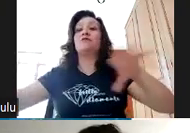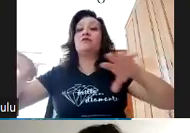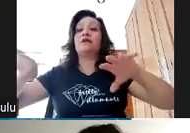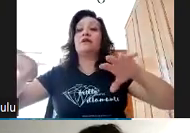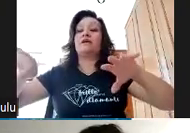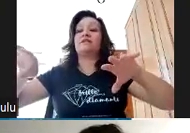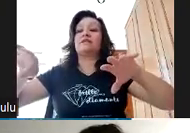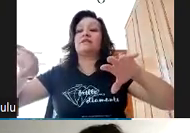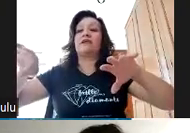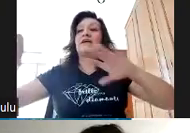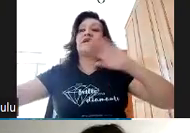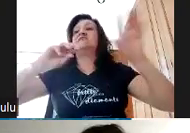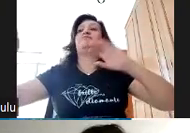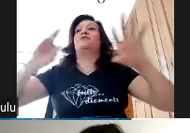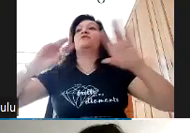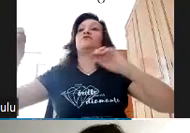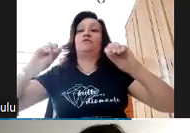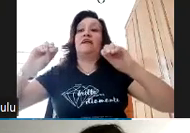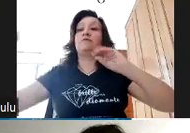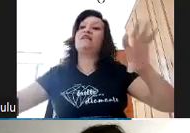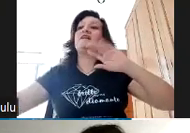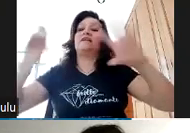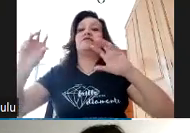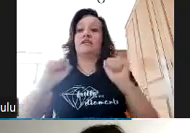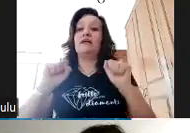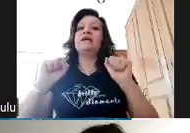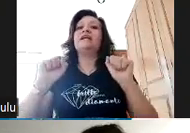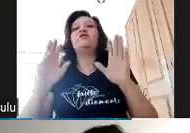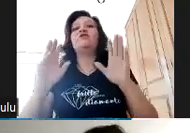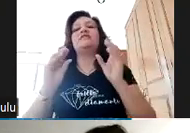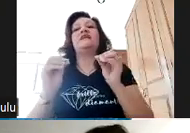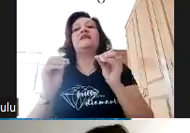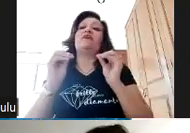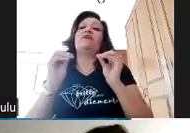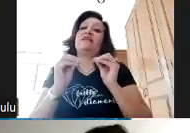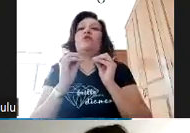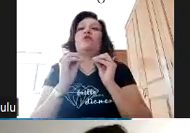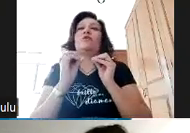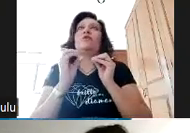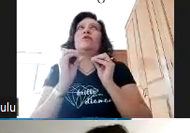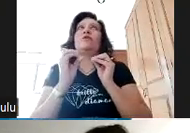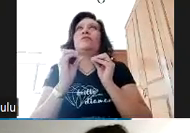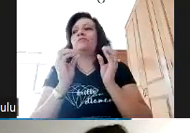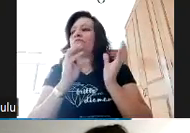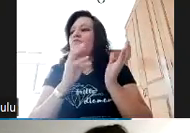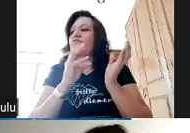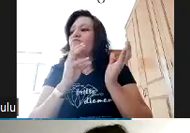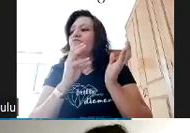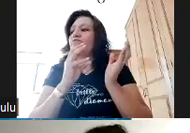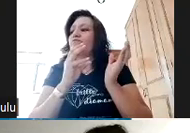producto y este y que este producto maravilla y que no sé qué entonces él ya viene como